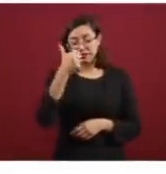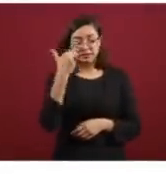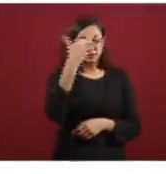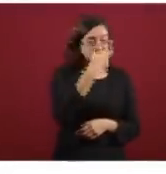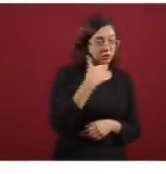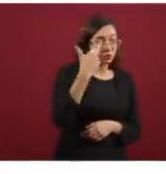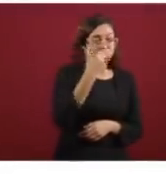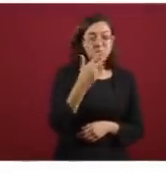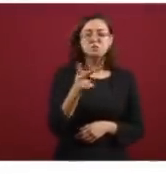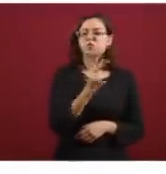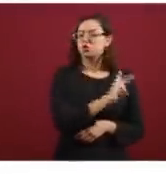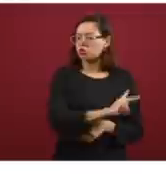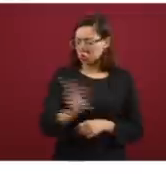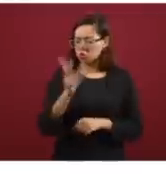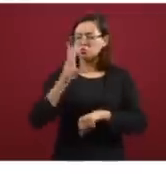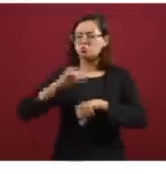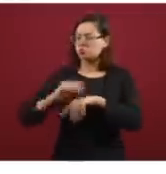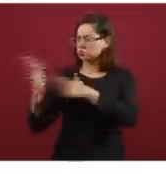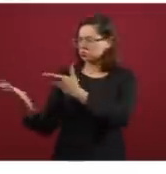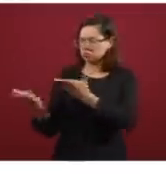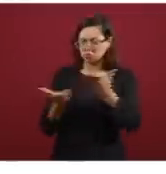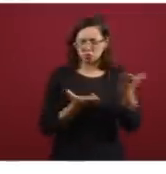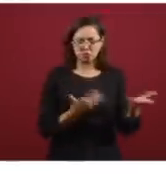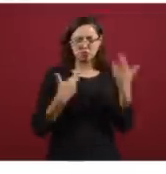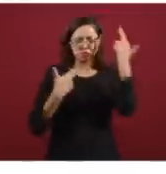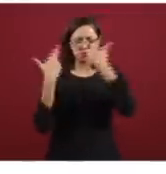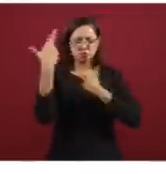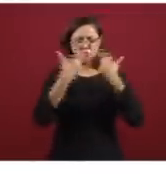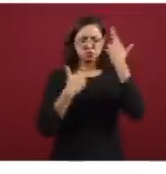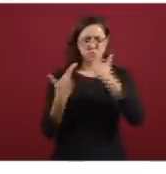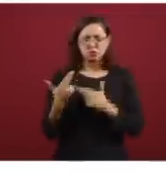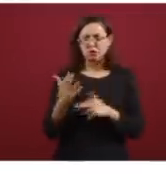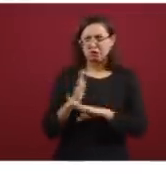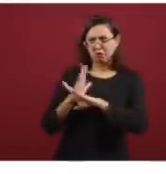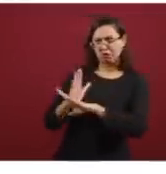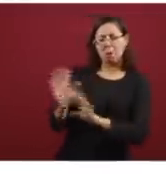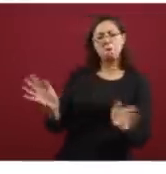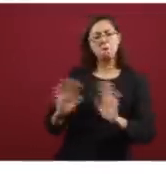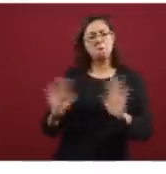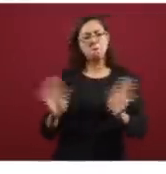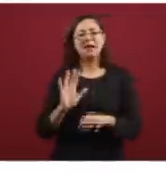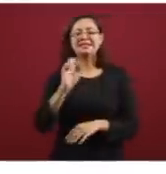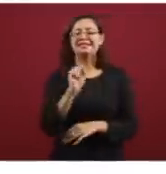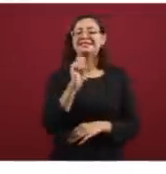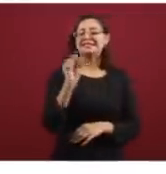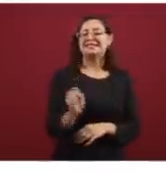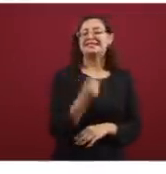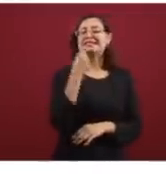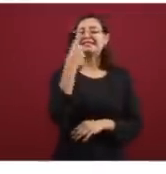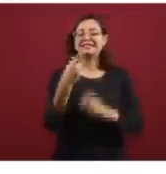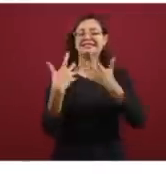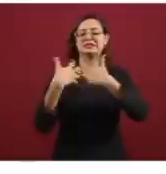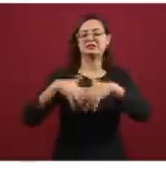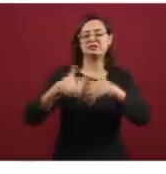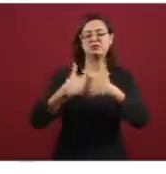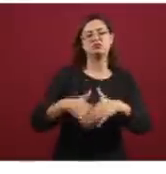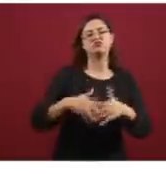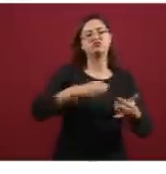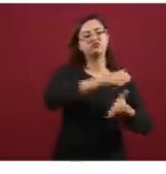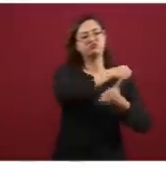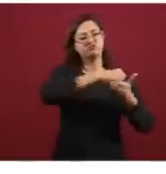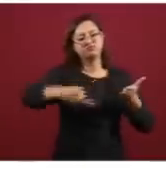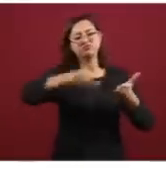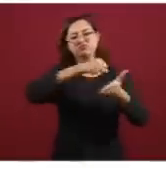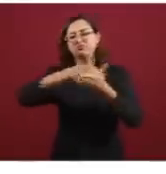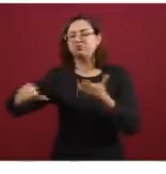Afortunadamente, todos permitieron la verificación, no hubo ninguna que se negara, y 61 bombas mangueras fueron inmovilizadas por